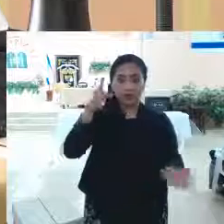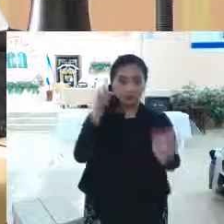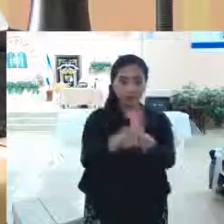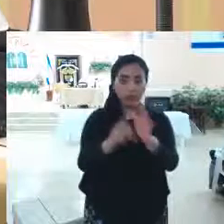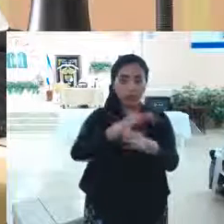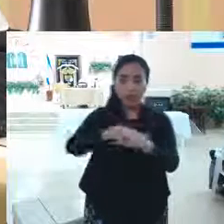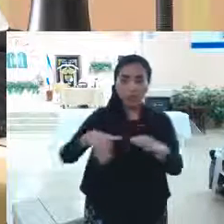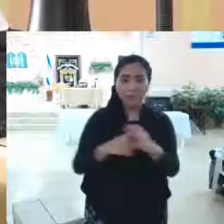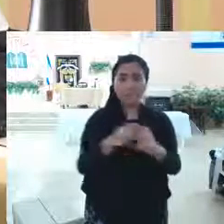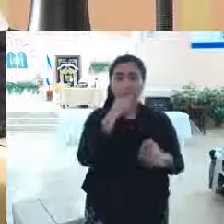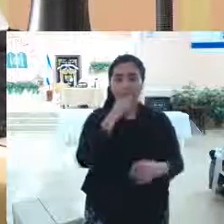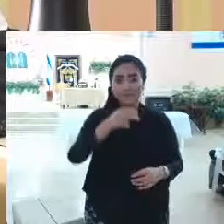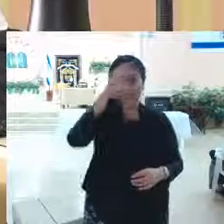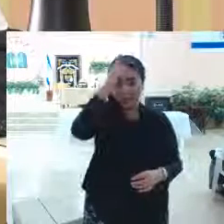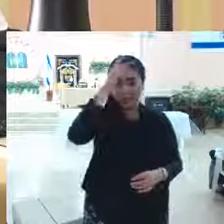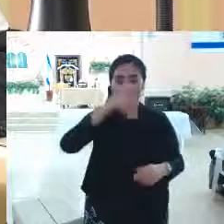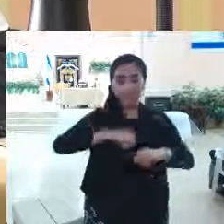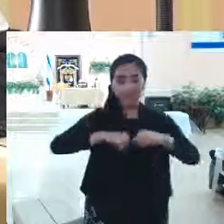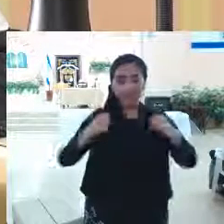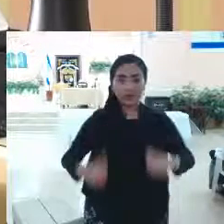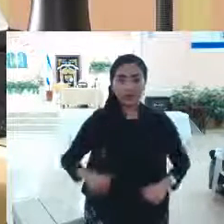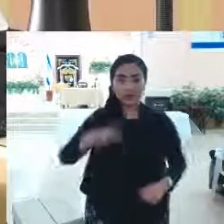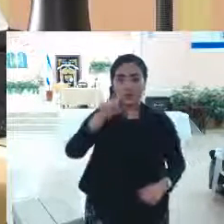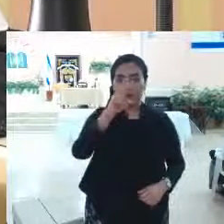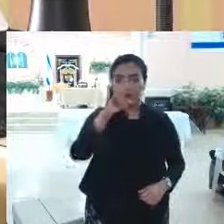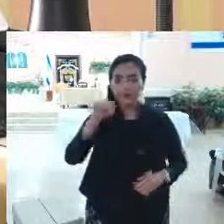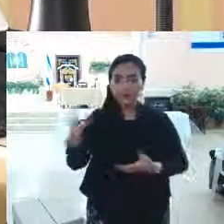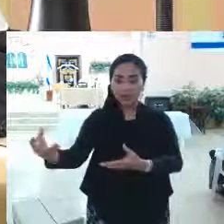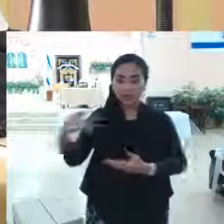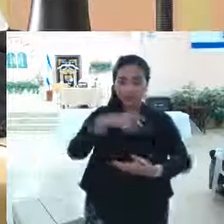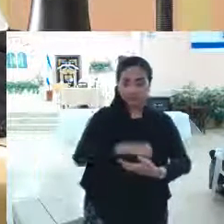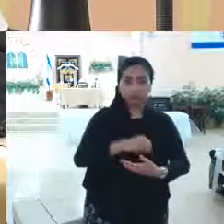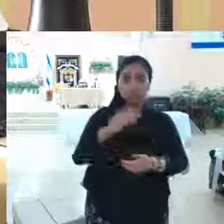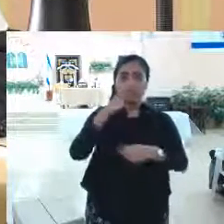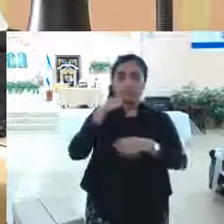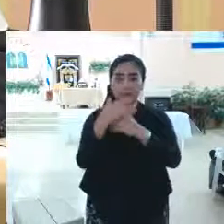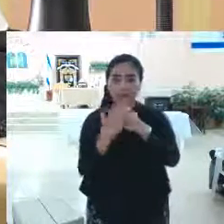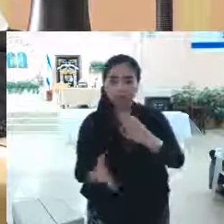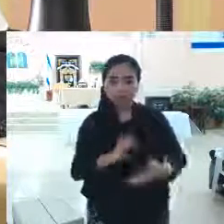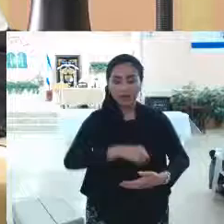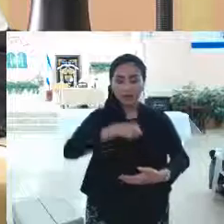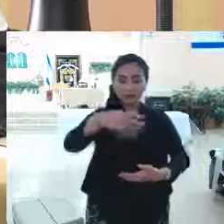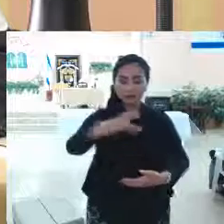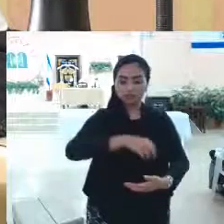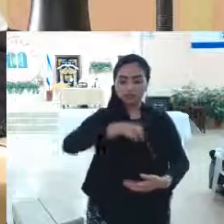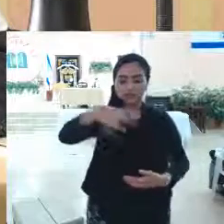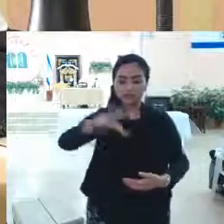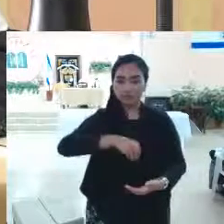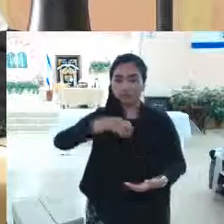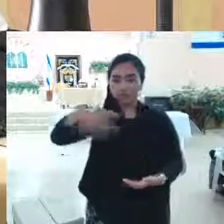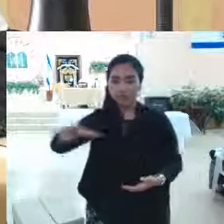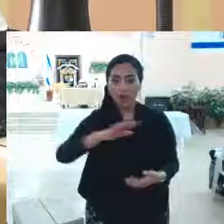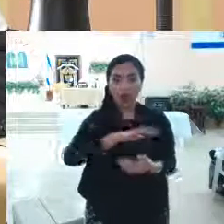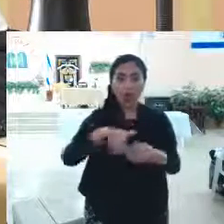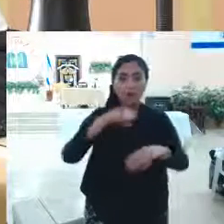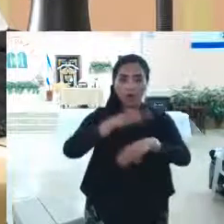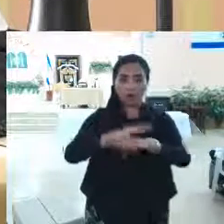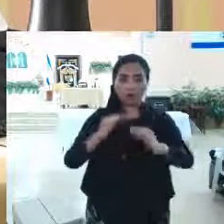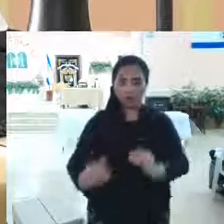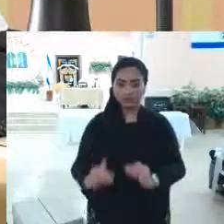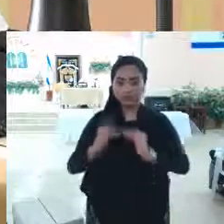los novillos y los Juanín recibieron la sangre y la esparcieron sobre el altar. Mataron luego los carneros y esparcieron la sangre sobre el